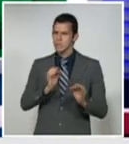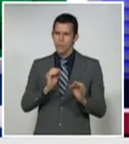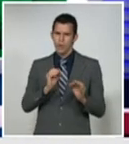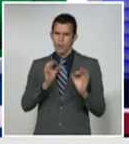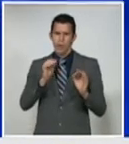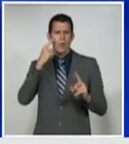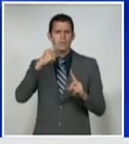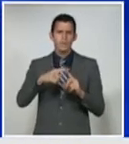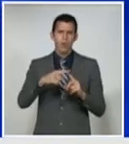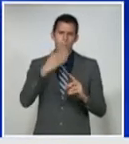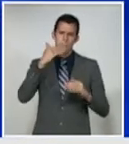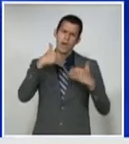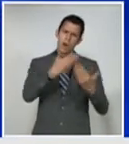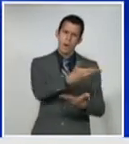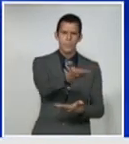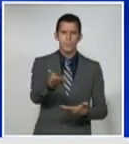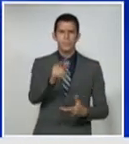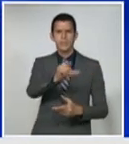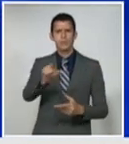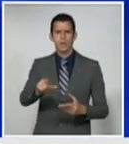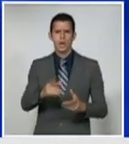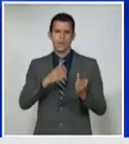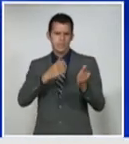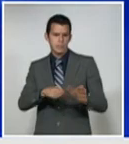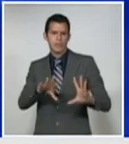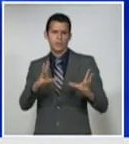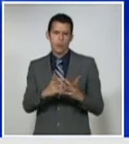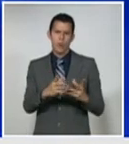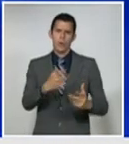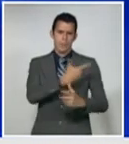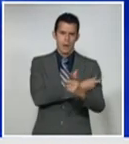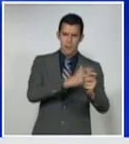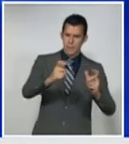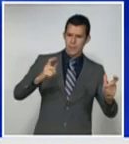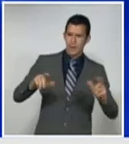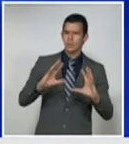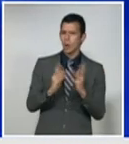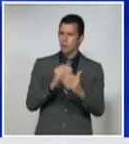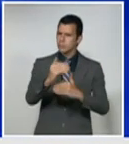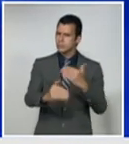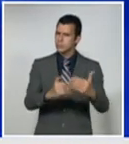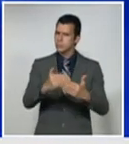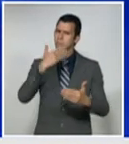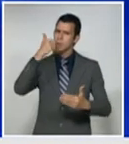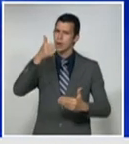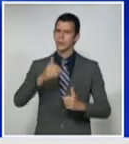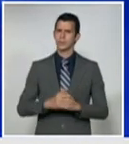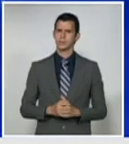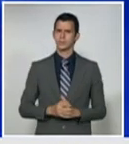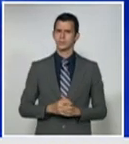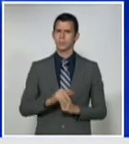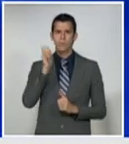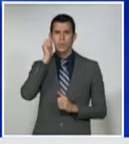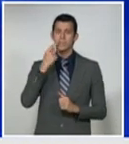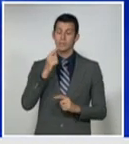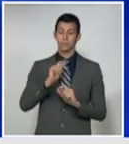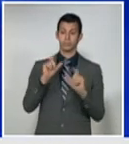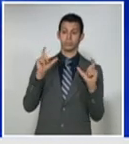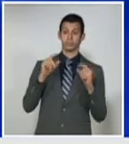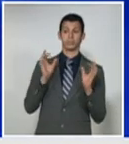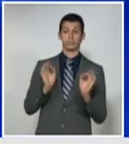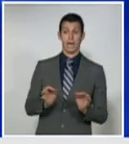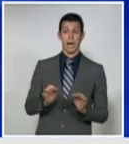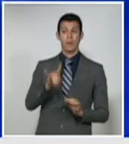activa. Y es que hoy son cifras preocupantes, doctor. 950 casos confirmados. También sube la tasa de incidencia